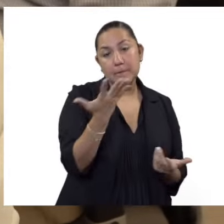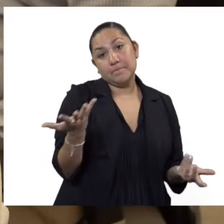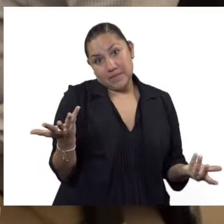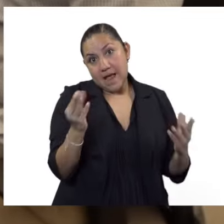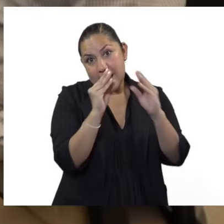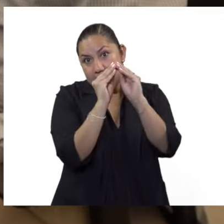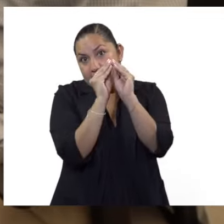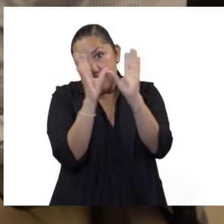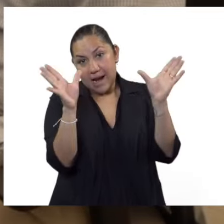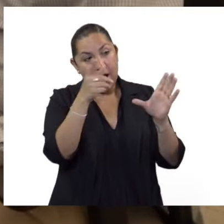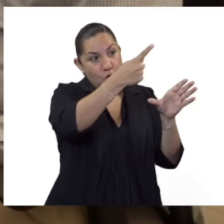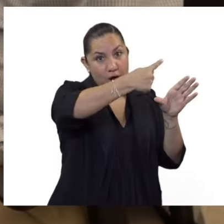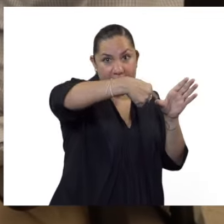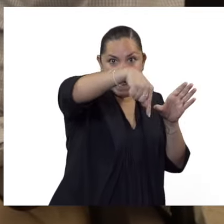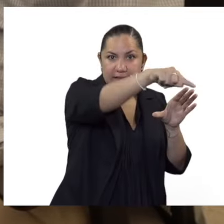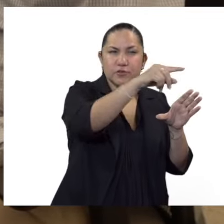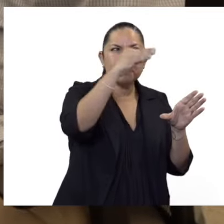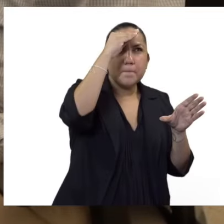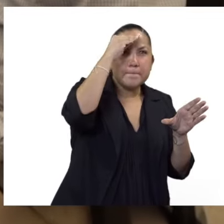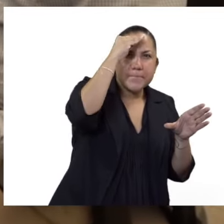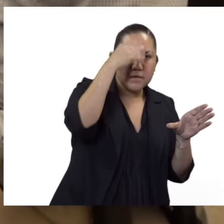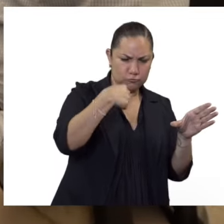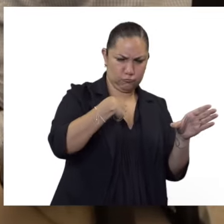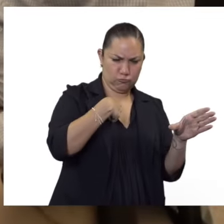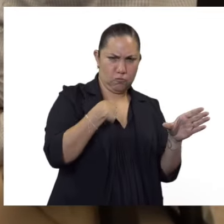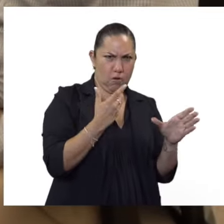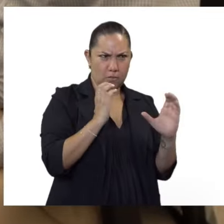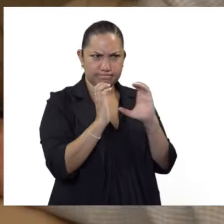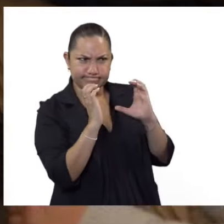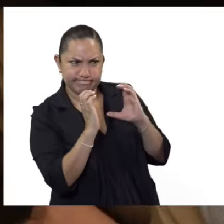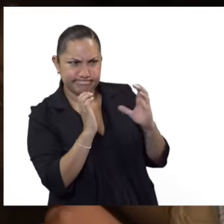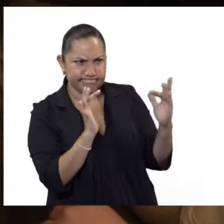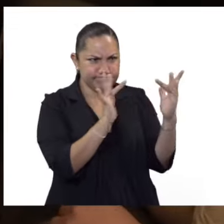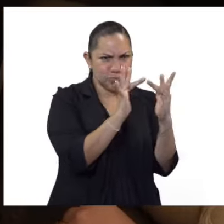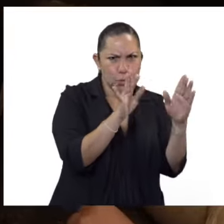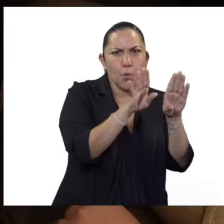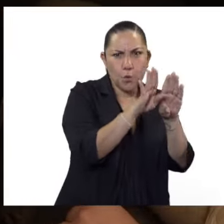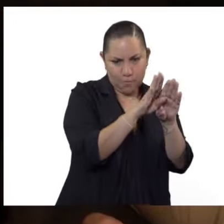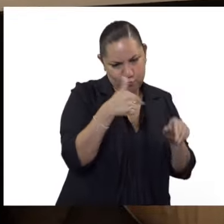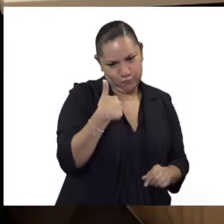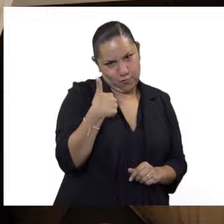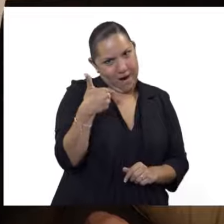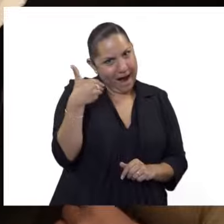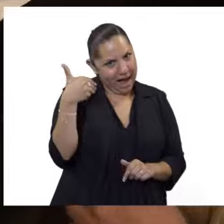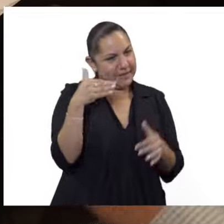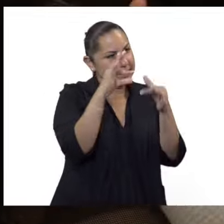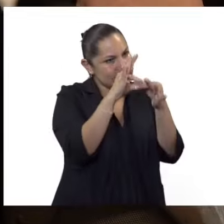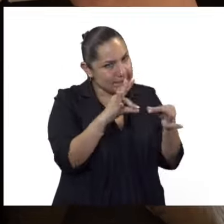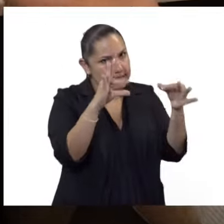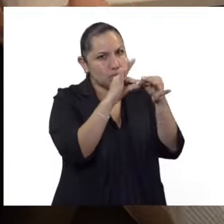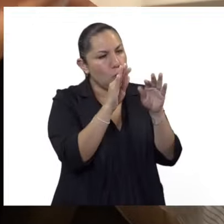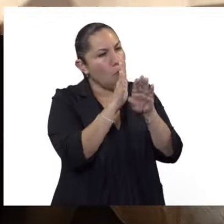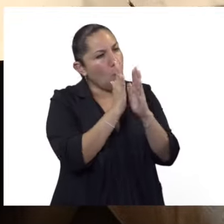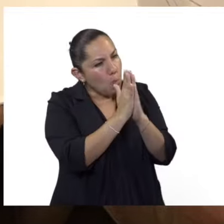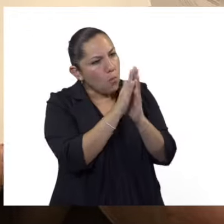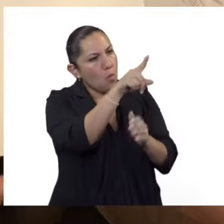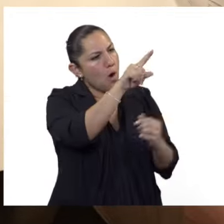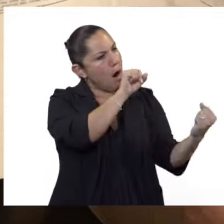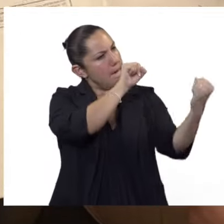que como se dice Busca una forma de có comunicarme conmigo porque yo les había platicado de cómo tienen que